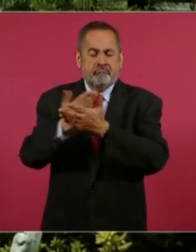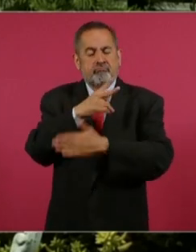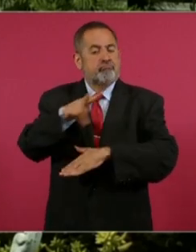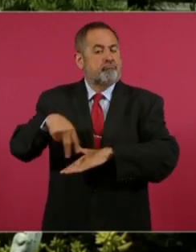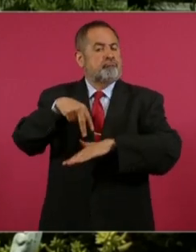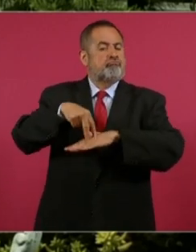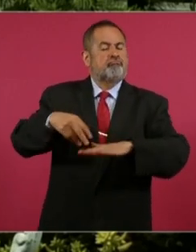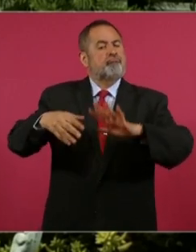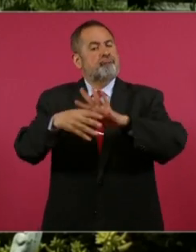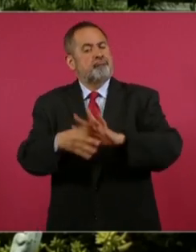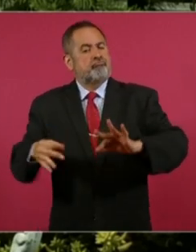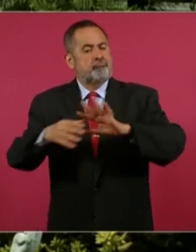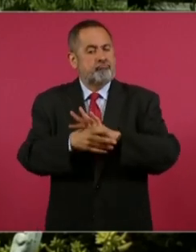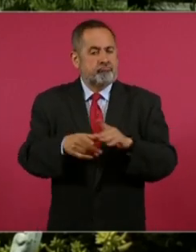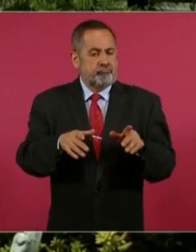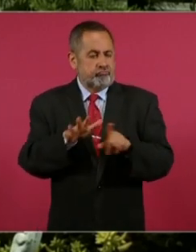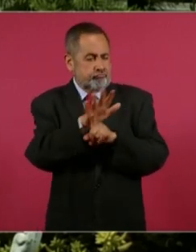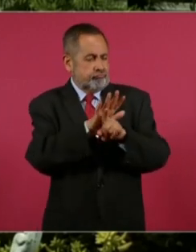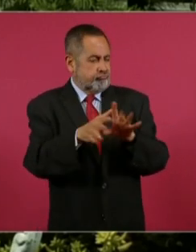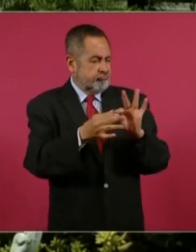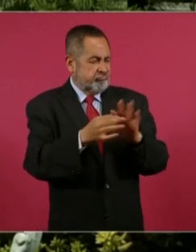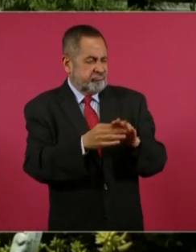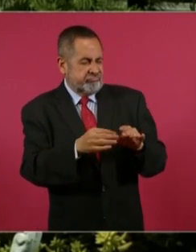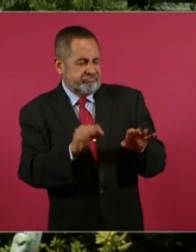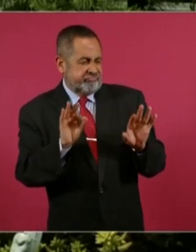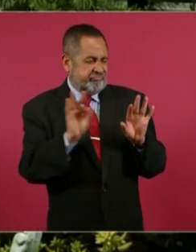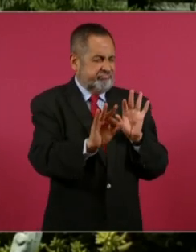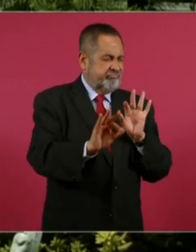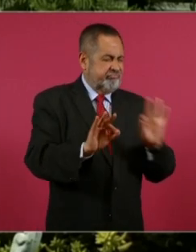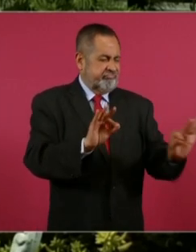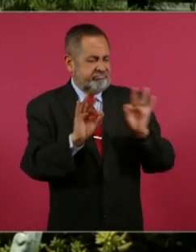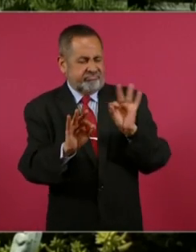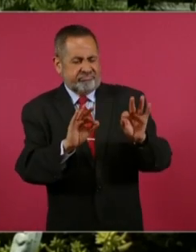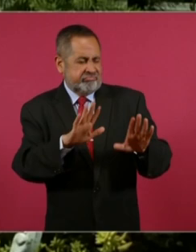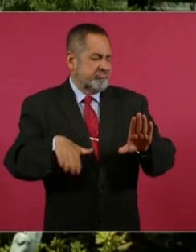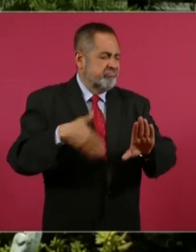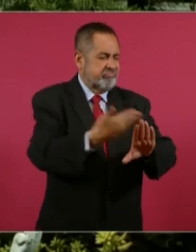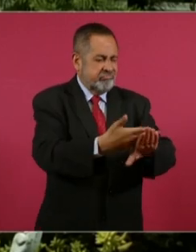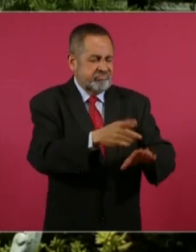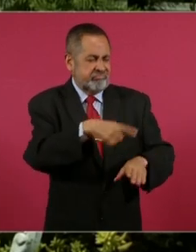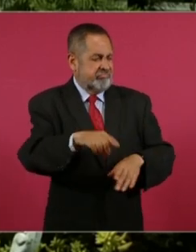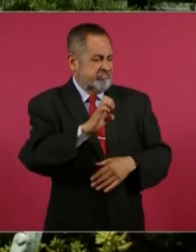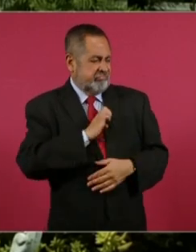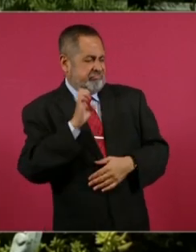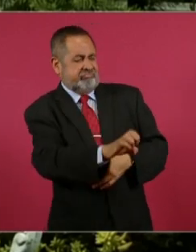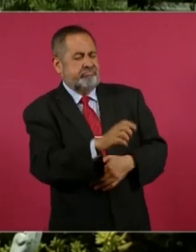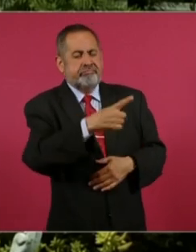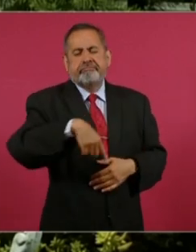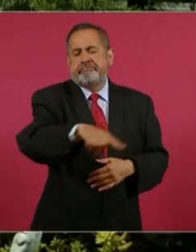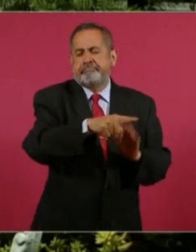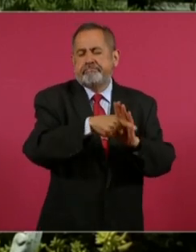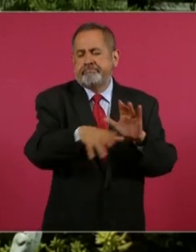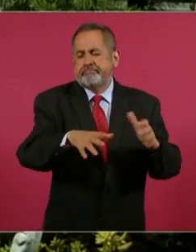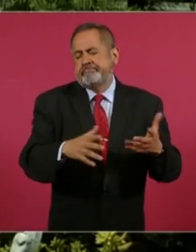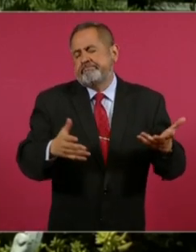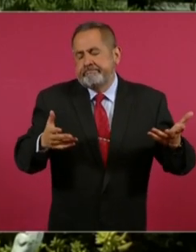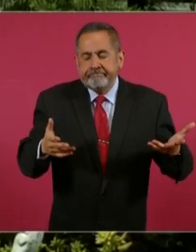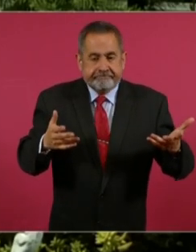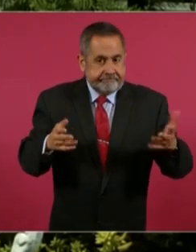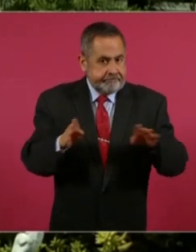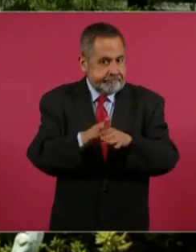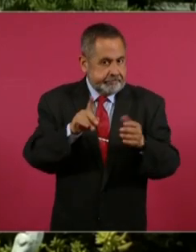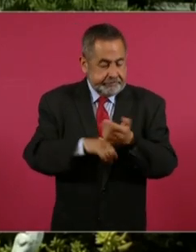presidencial todo un clima de odio y de persecución en contra de los periodistas y por supuesto se han dedicado